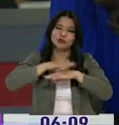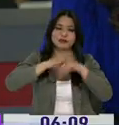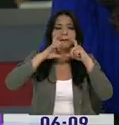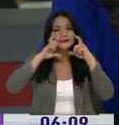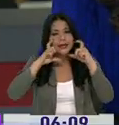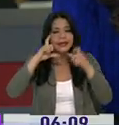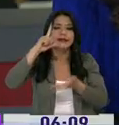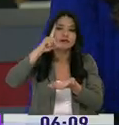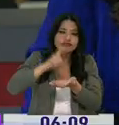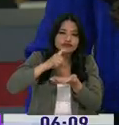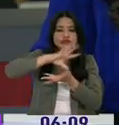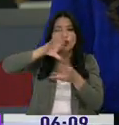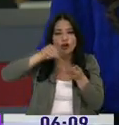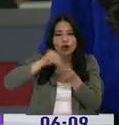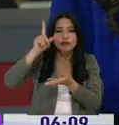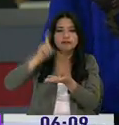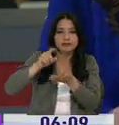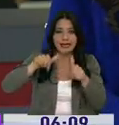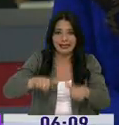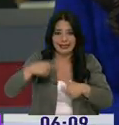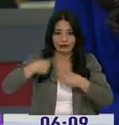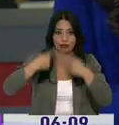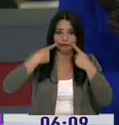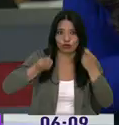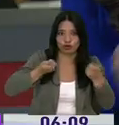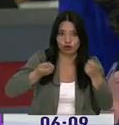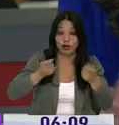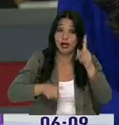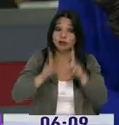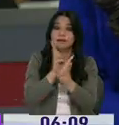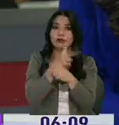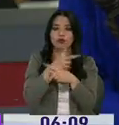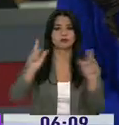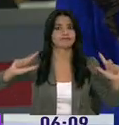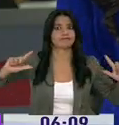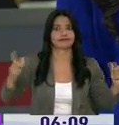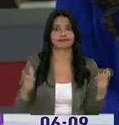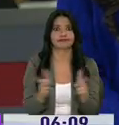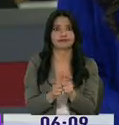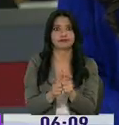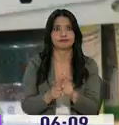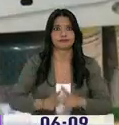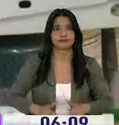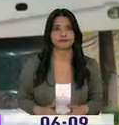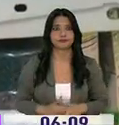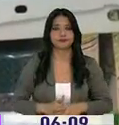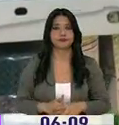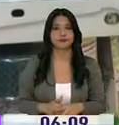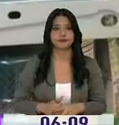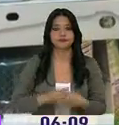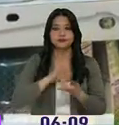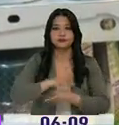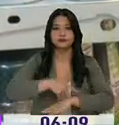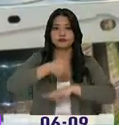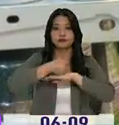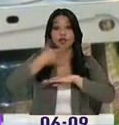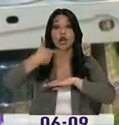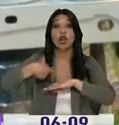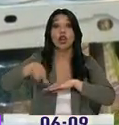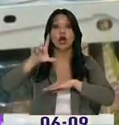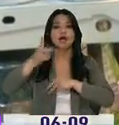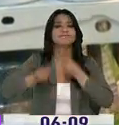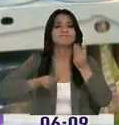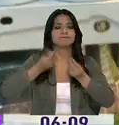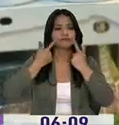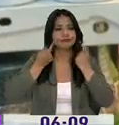para la prevención del coronavirus. En Quito, muchos de los productos escasearon. Autoridades de la ciudad de Loja realizaron